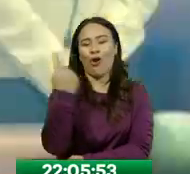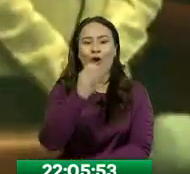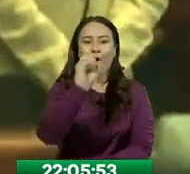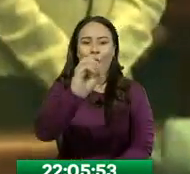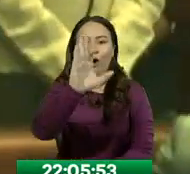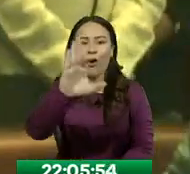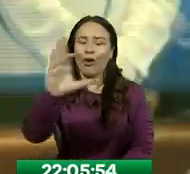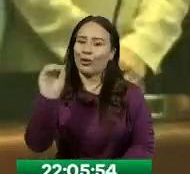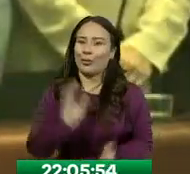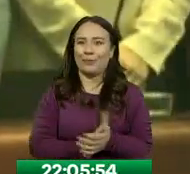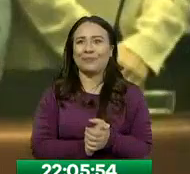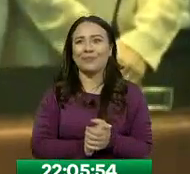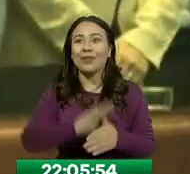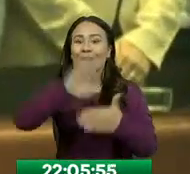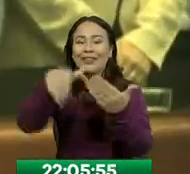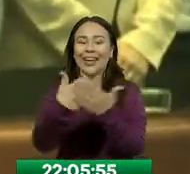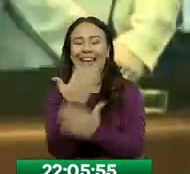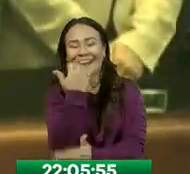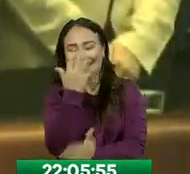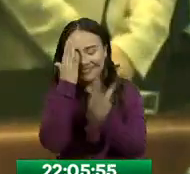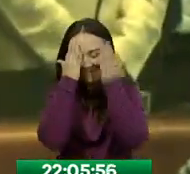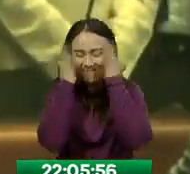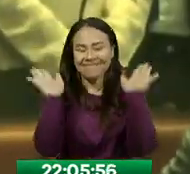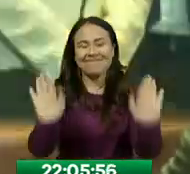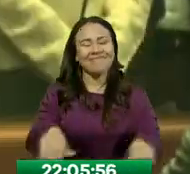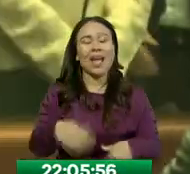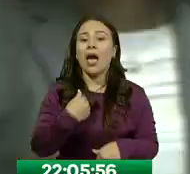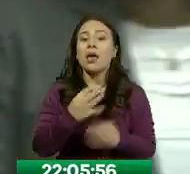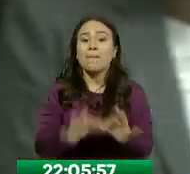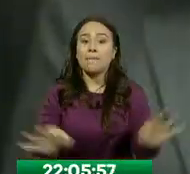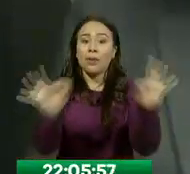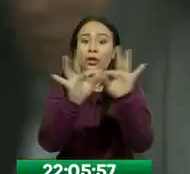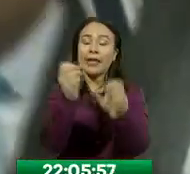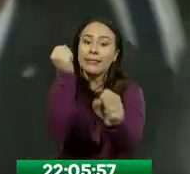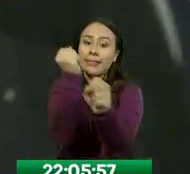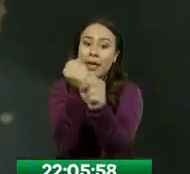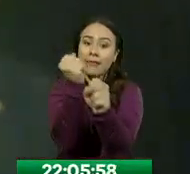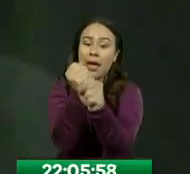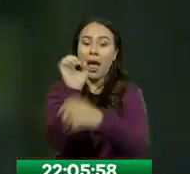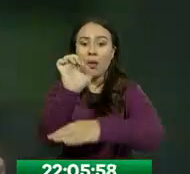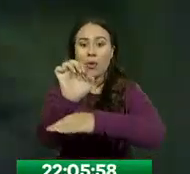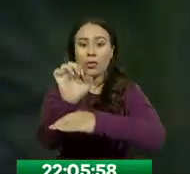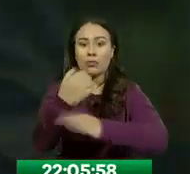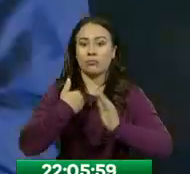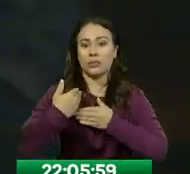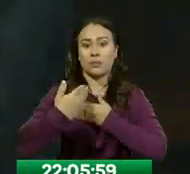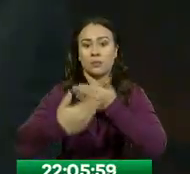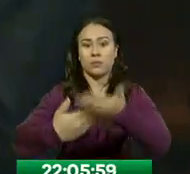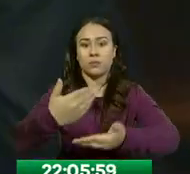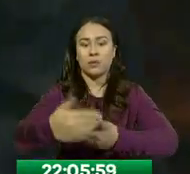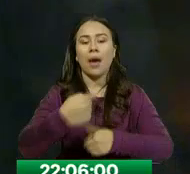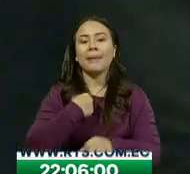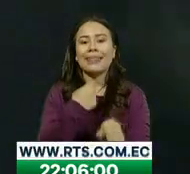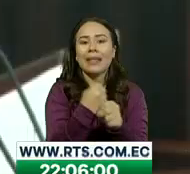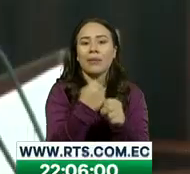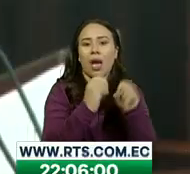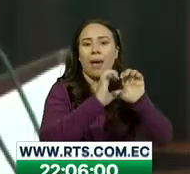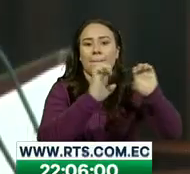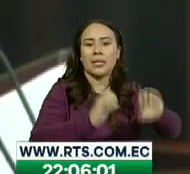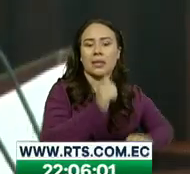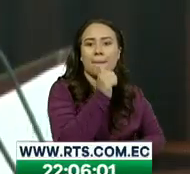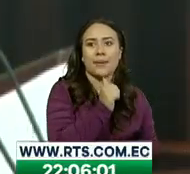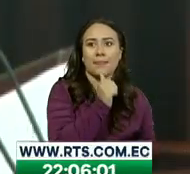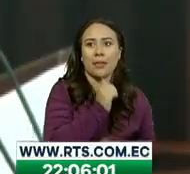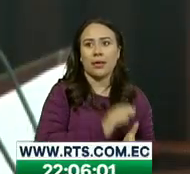Asamblea Nacional, Otto Sonnenhosner habló sobre sus prioridades tras ser electo. Habló de su trayectoria en el sector privado.